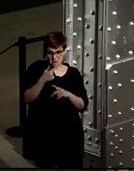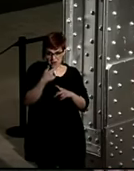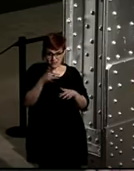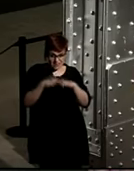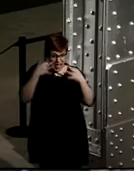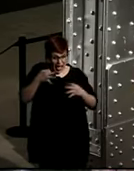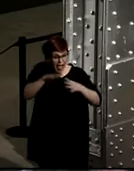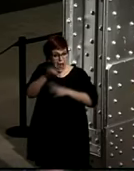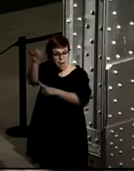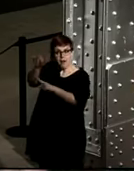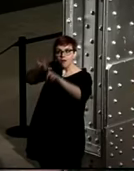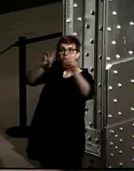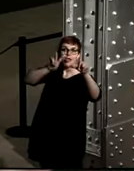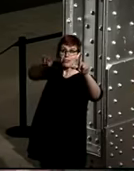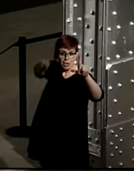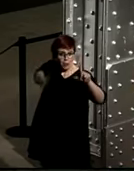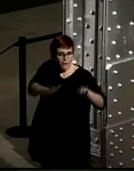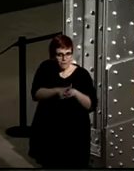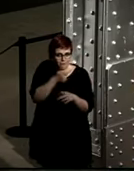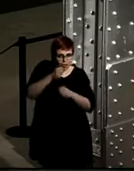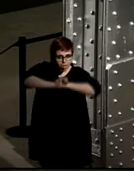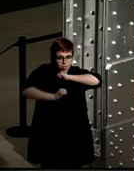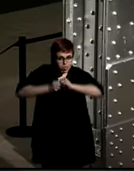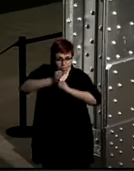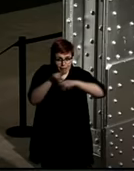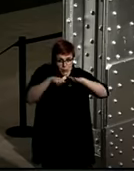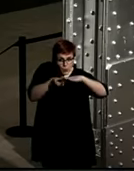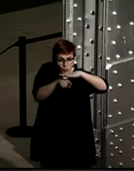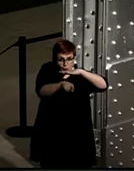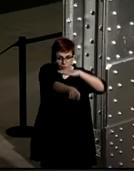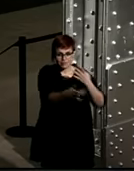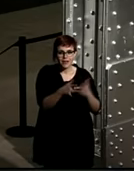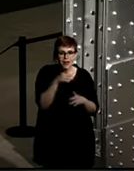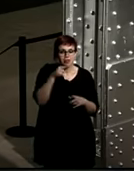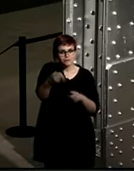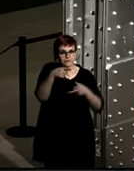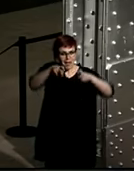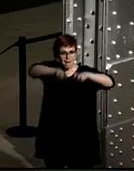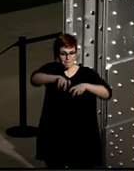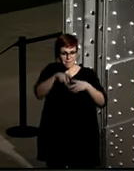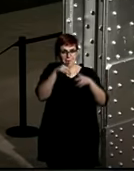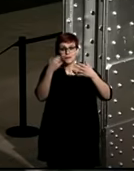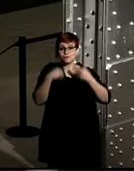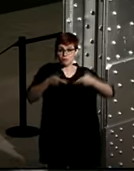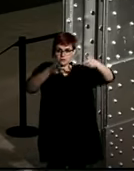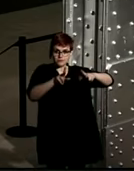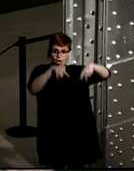a ver, esos peligrosísimos, podéis haber quedado atorados ahí. ¿Las piernas de la gente qué? Bueno, pues la gente saltaba, se asustaba, era lo que nos hacía gracia. Entonces,